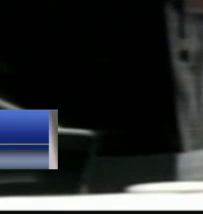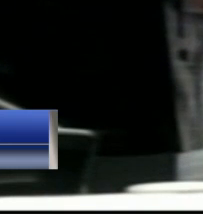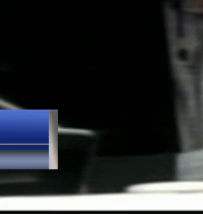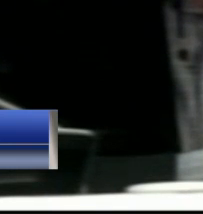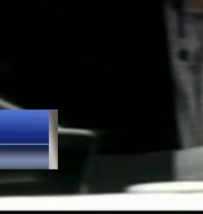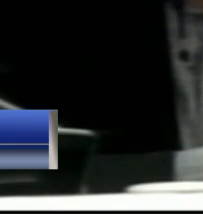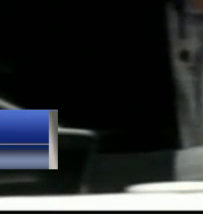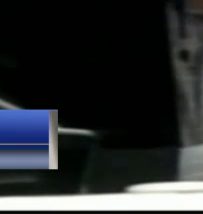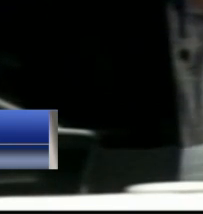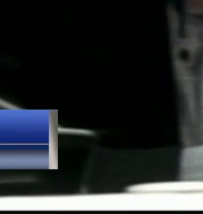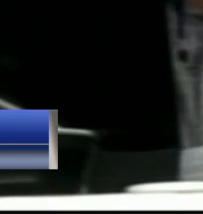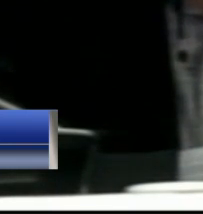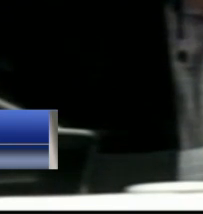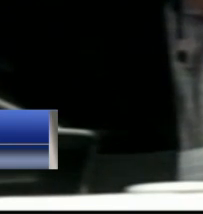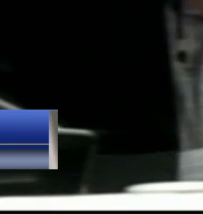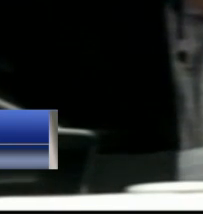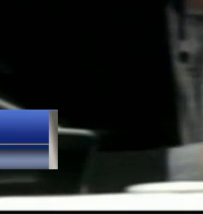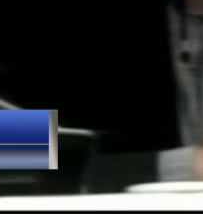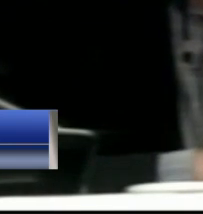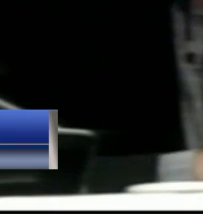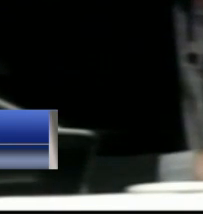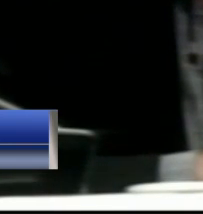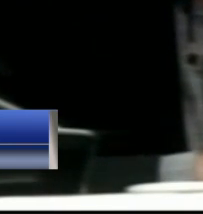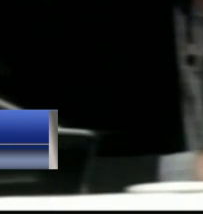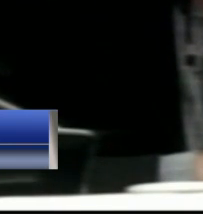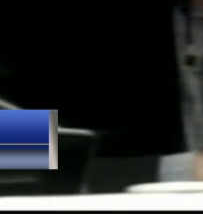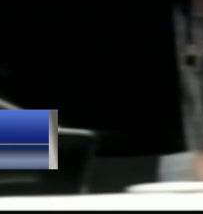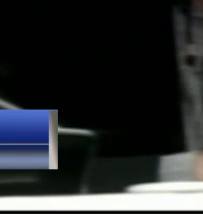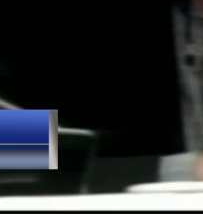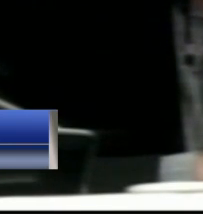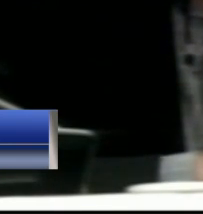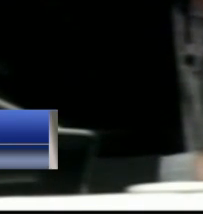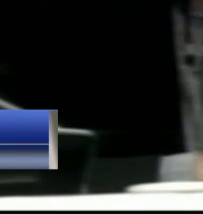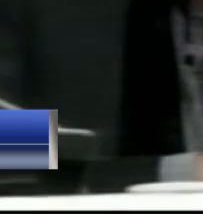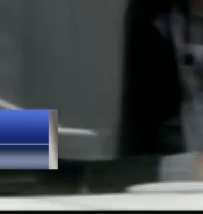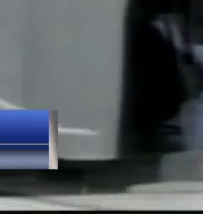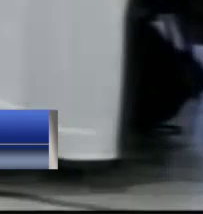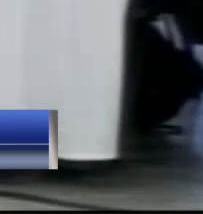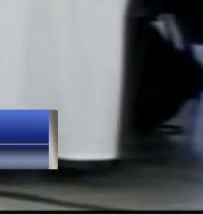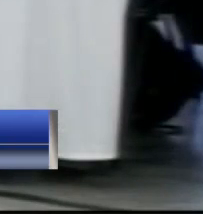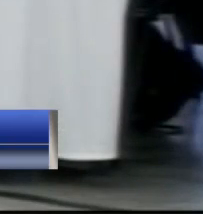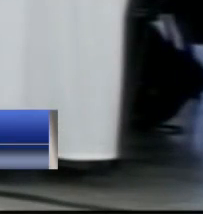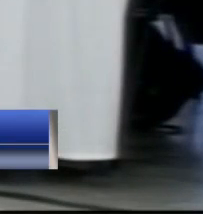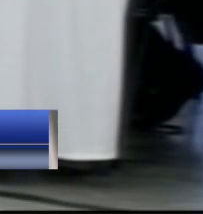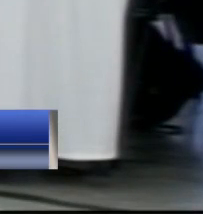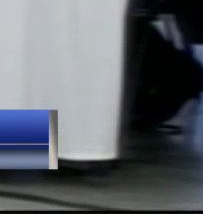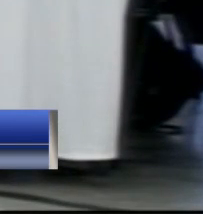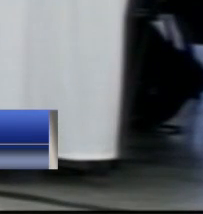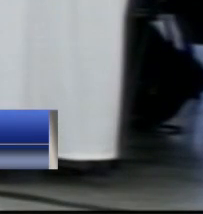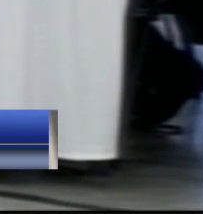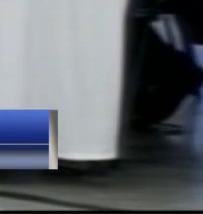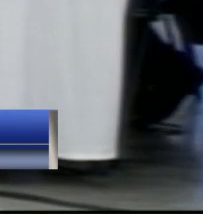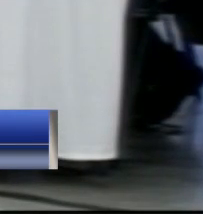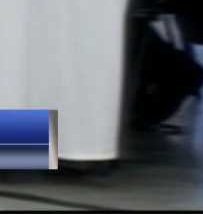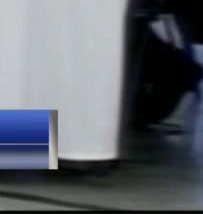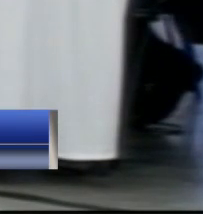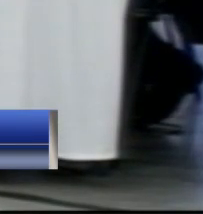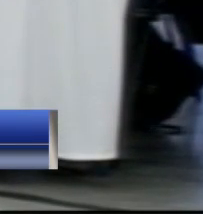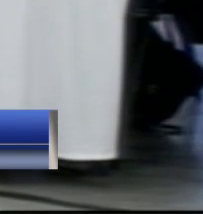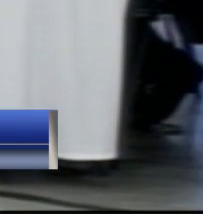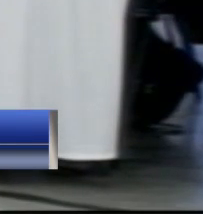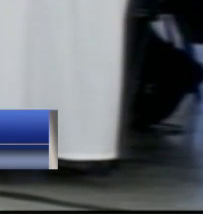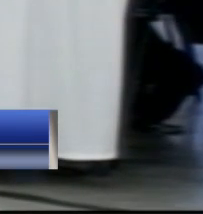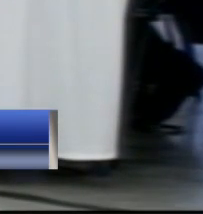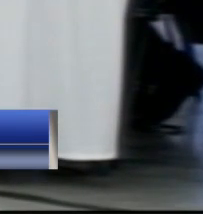usted, entiendo que tiene ya una larga experiencia como juzgador.